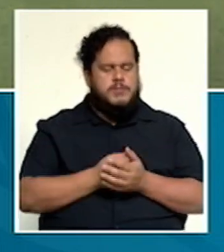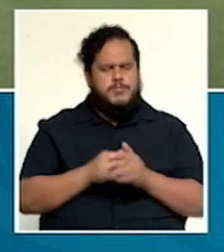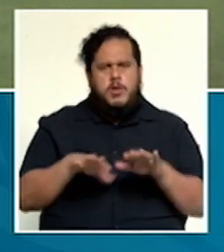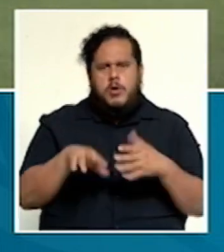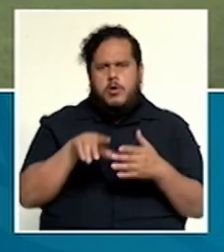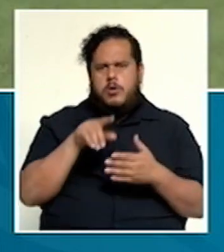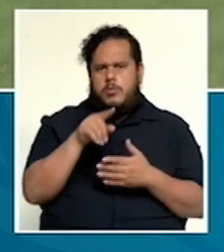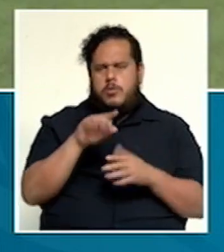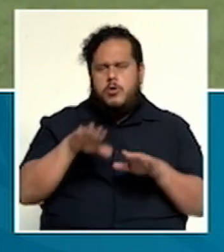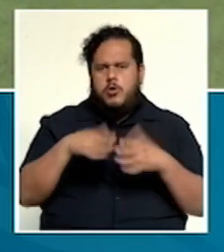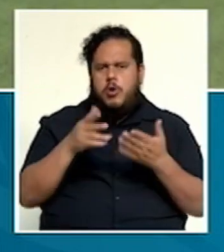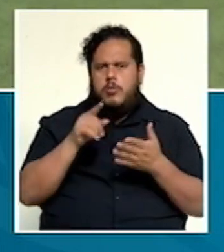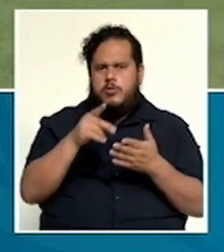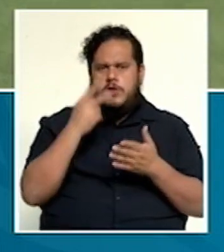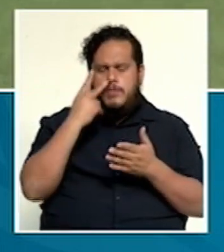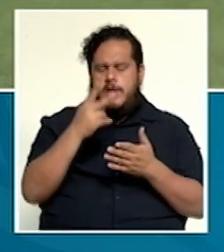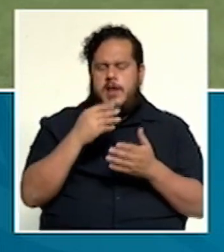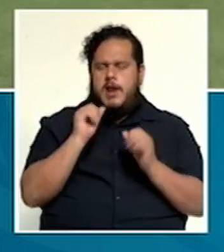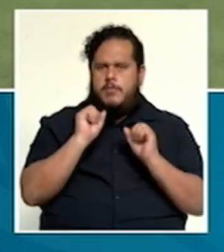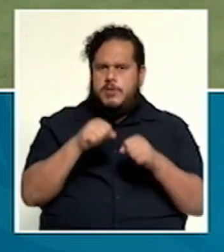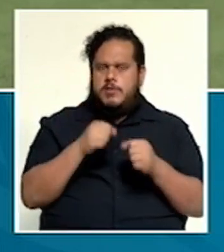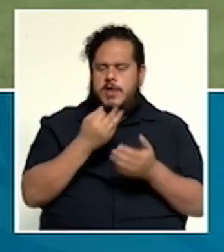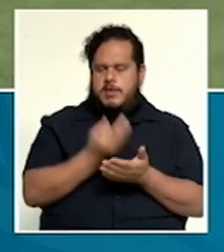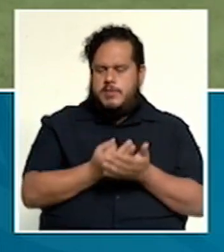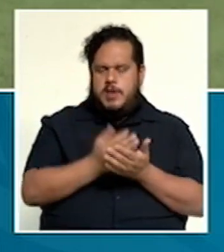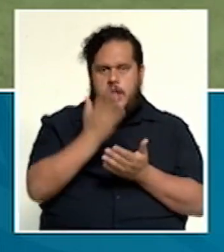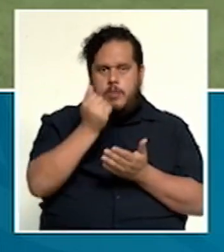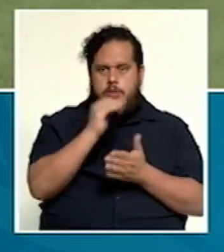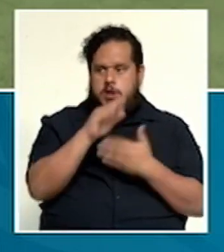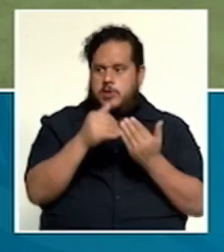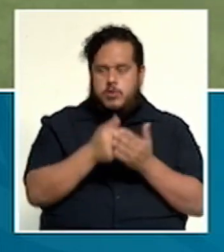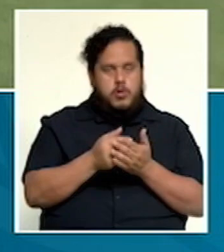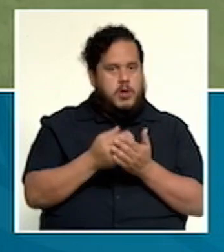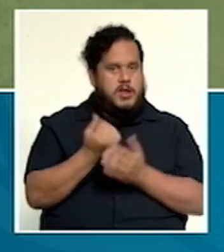la posibilidad de financiar? Porque todo esto cuesta plata.